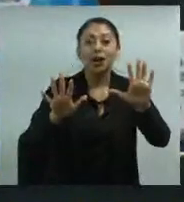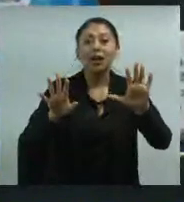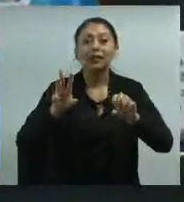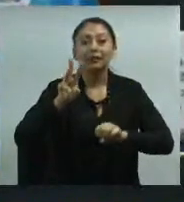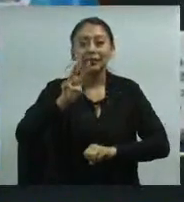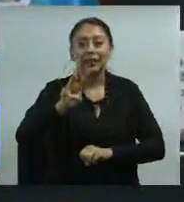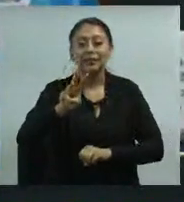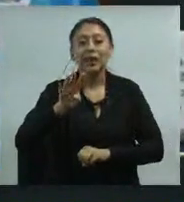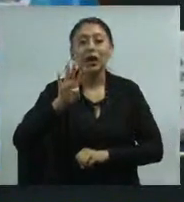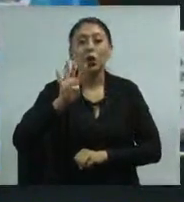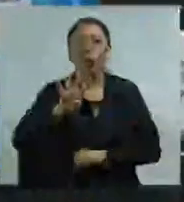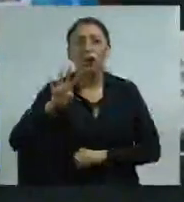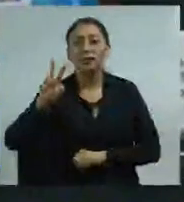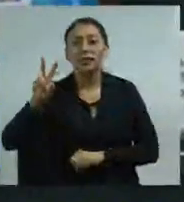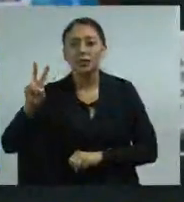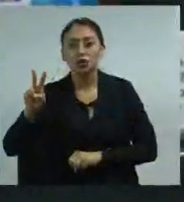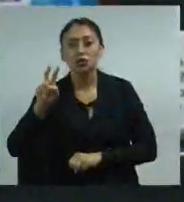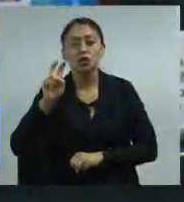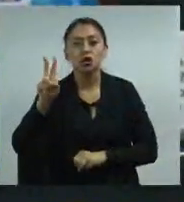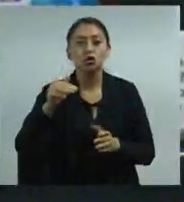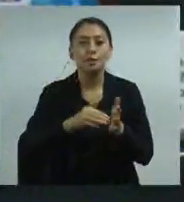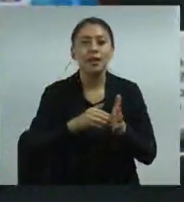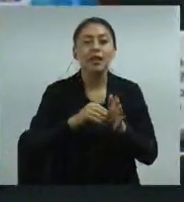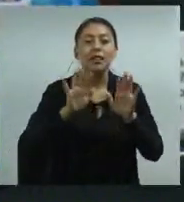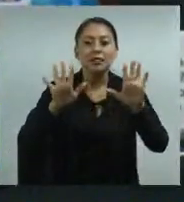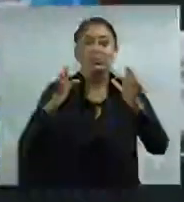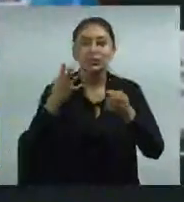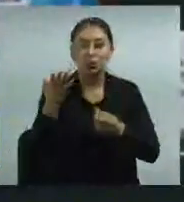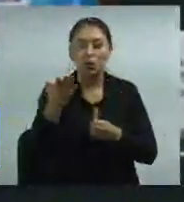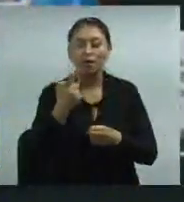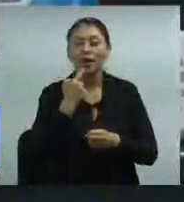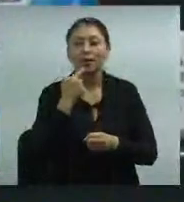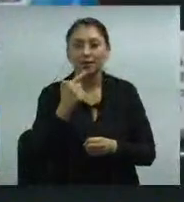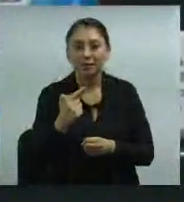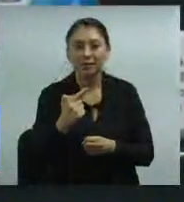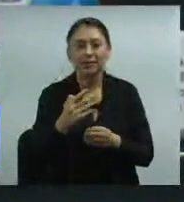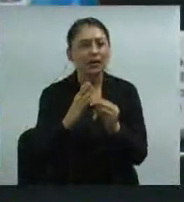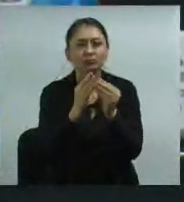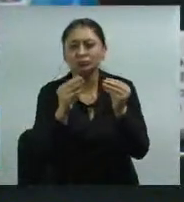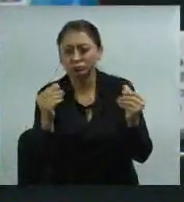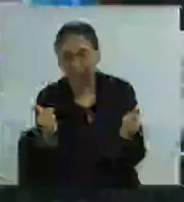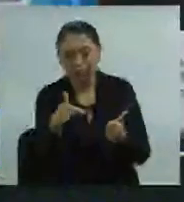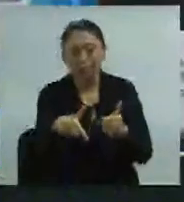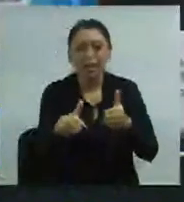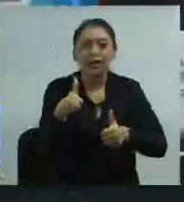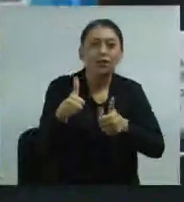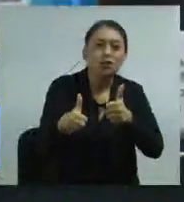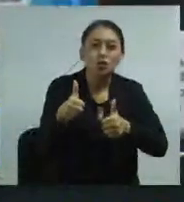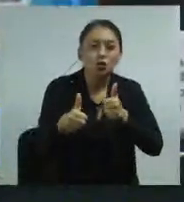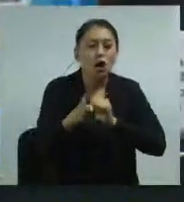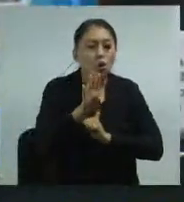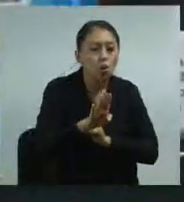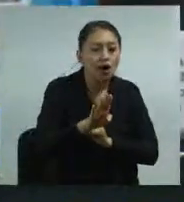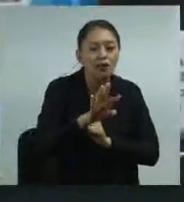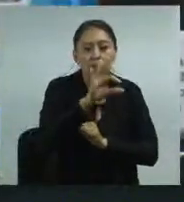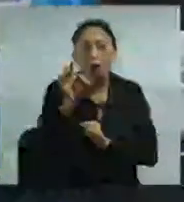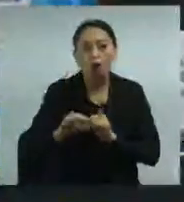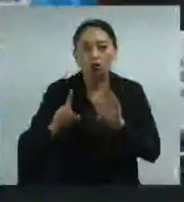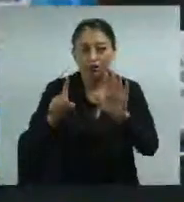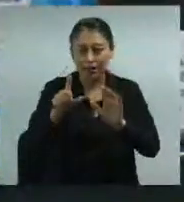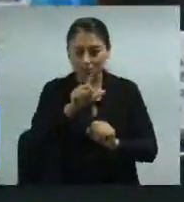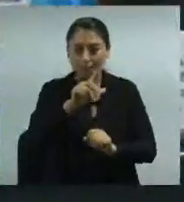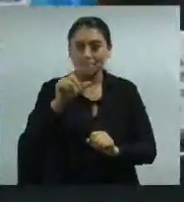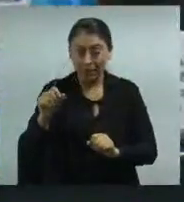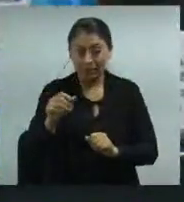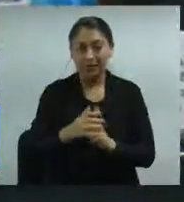1342 del 2019, la Corte de Constitucionalidad resolvió esta duda o esta disyuntiva, si es 4 o 6 meses,